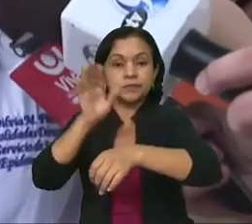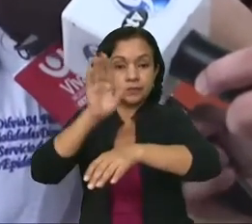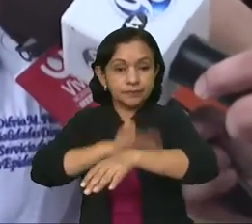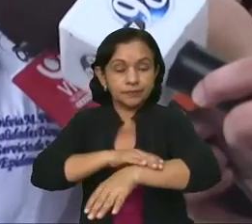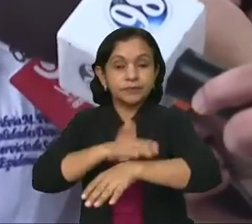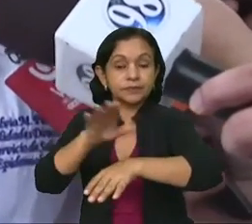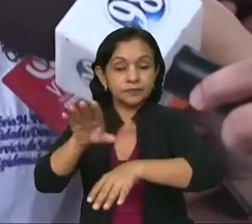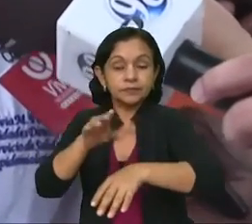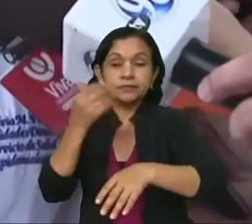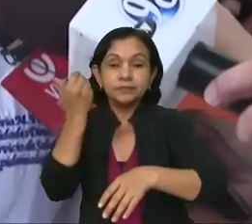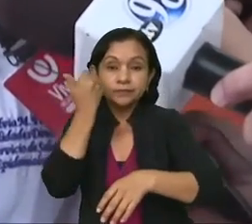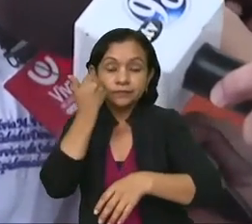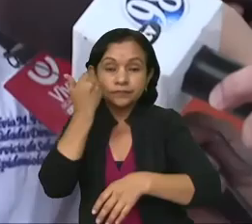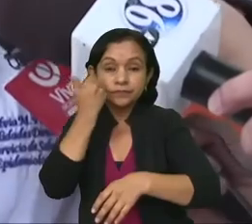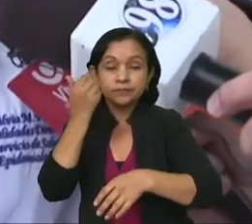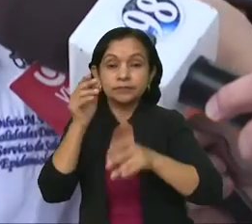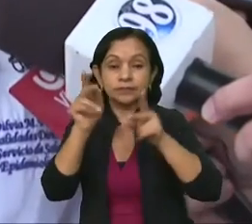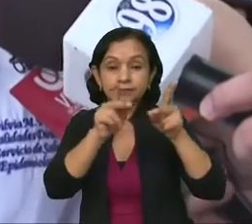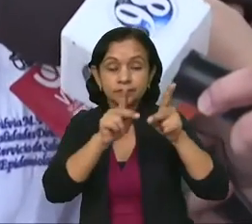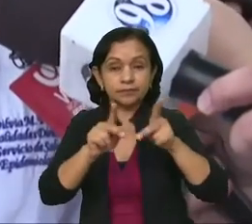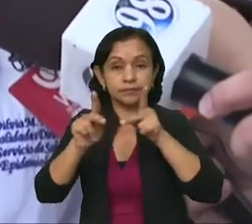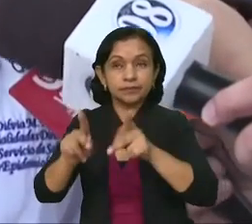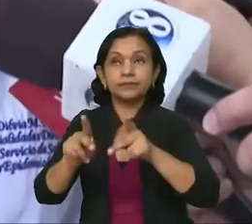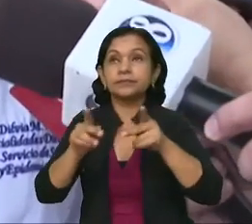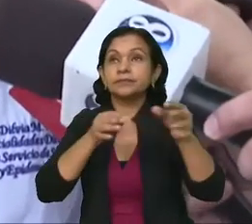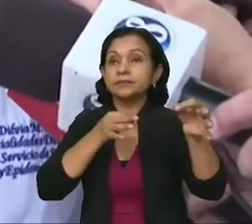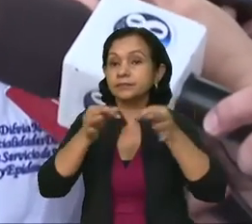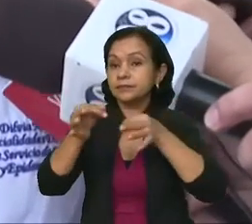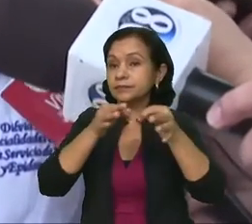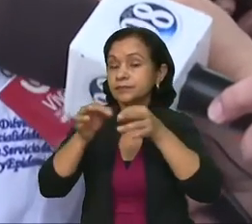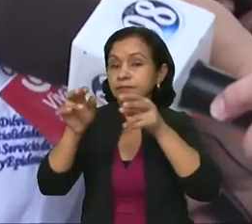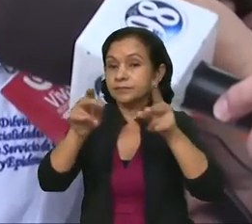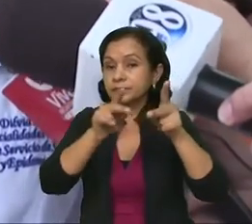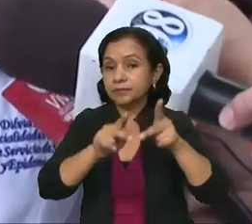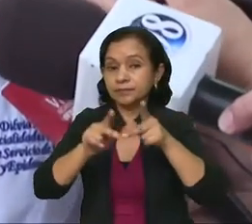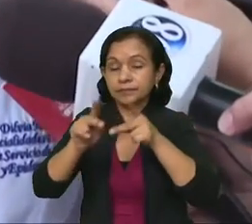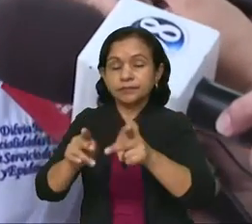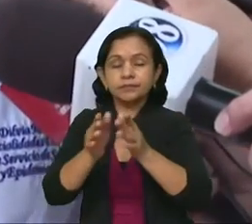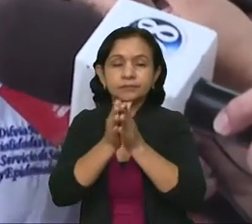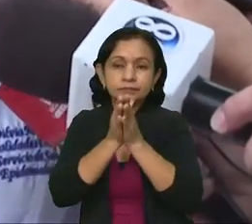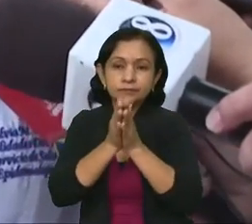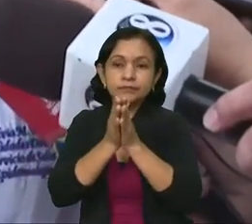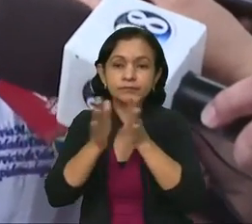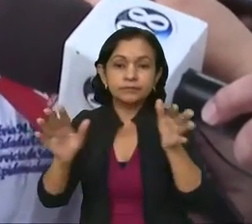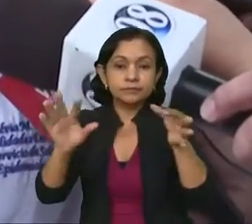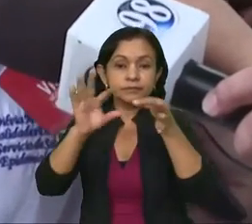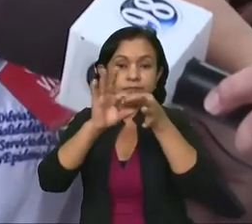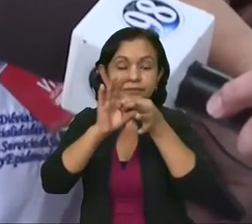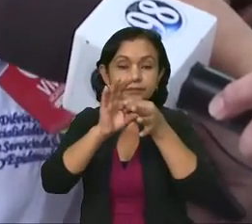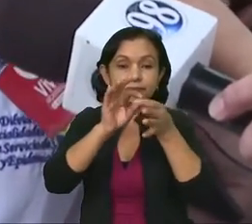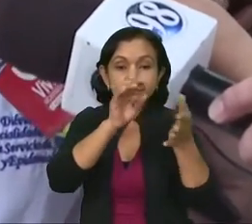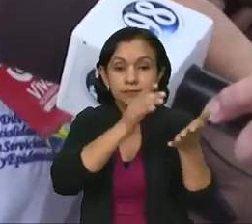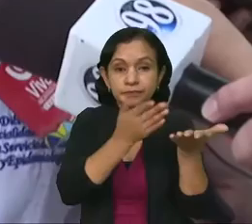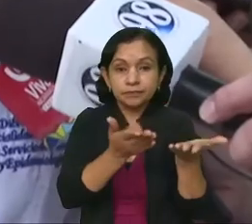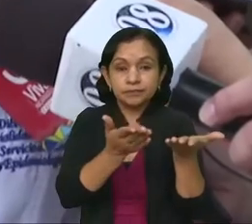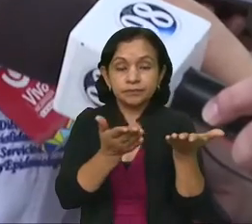las enfermedades del dengue, zika y chikungunya. Se le hace un llamado a la población de que se nos sume en esta lucha antiepidémica, ya que la lucha